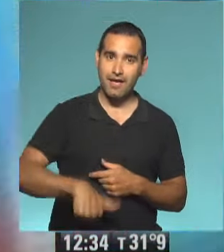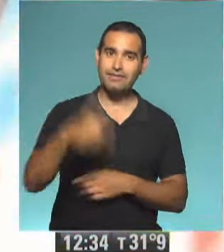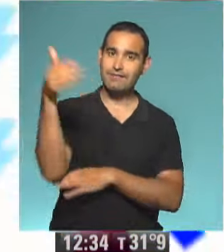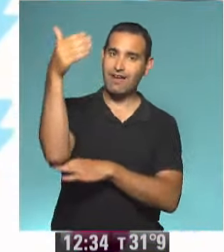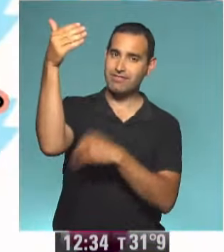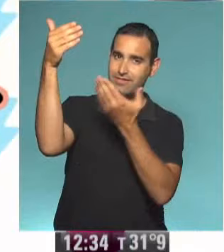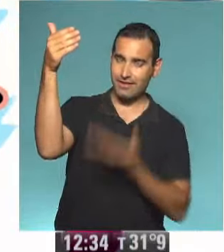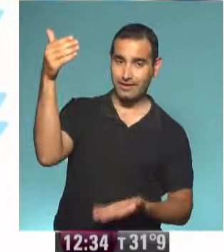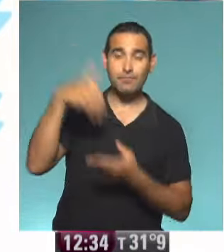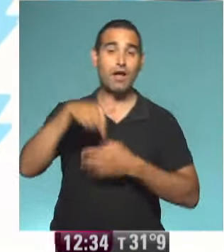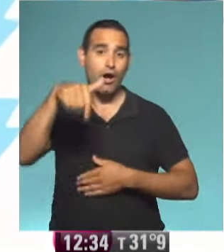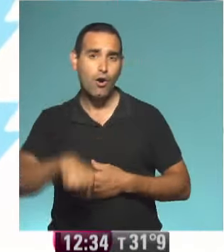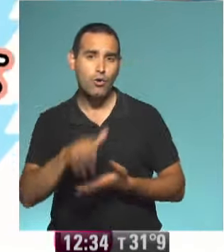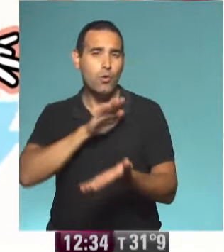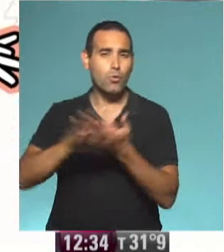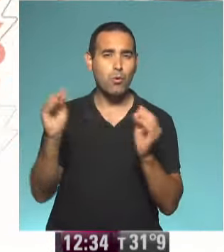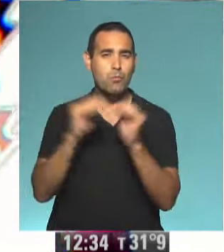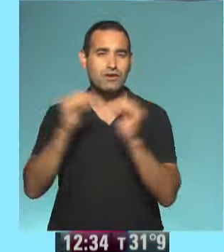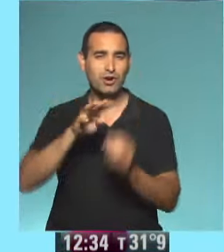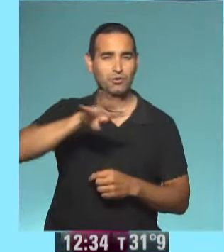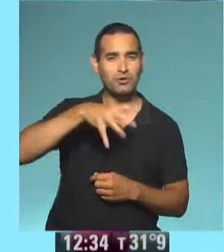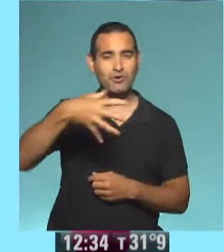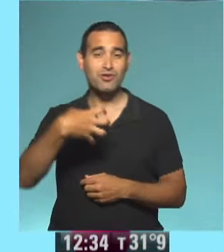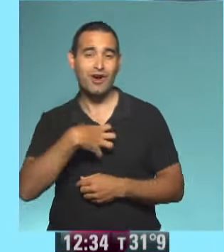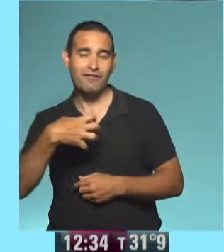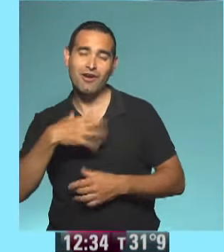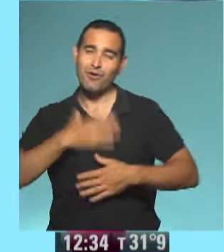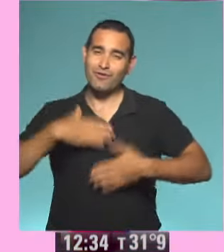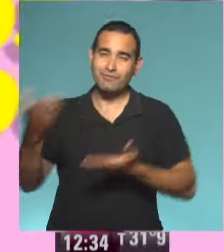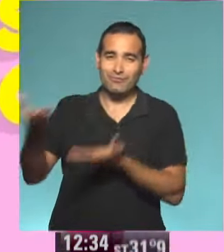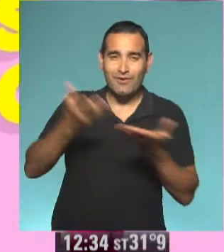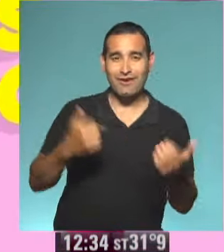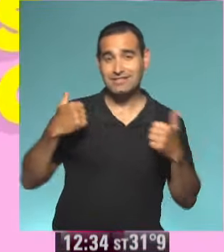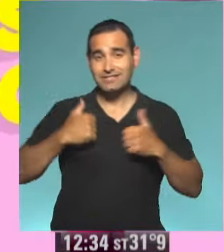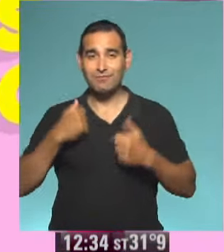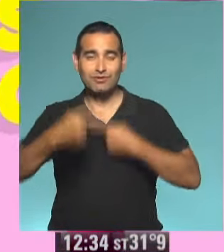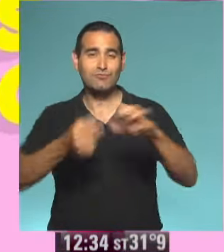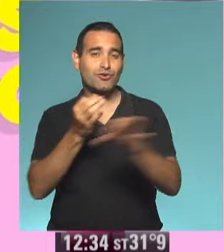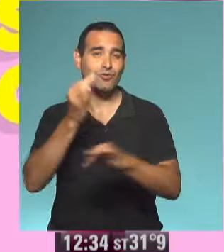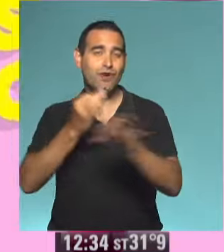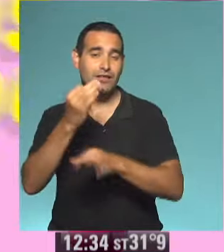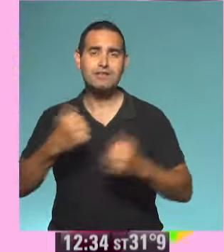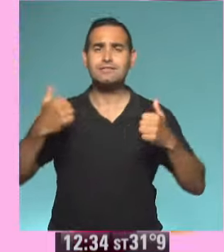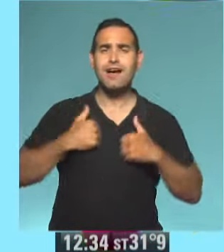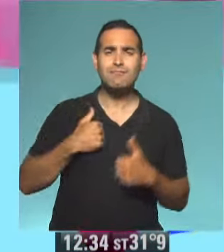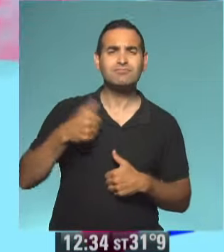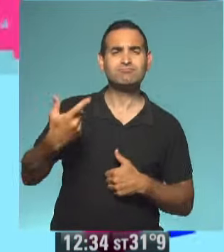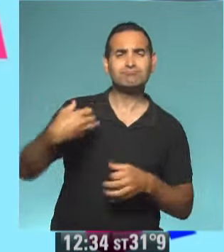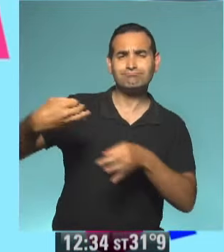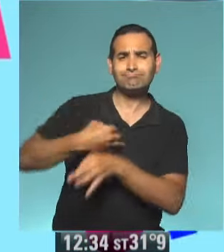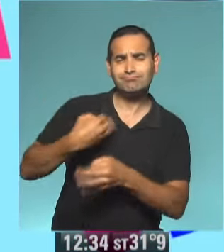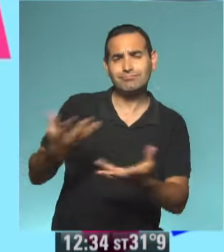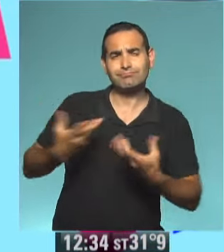bandera. Se sumó un nuevo compañero en cuarto y quinto grado. Es una alegría presentar a Samba en Seguimos Educando. Samba nos trajo una gran